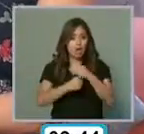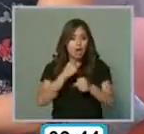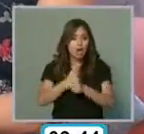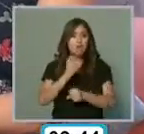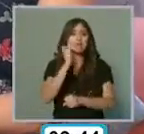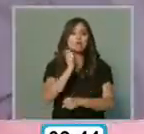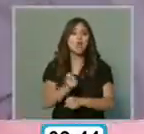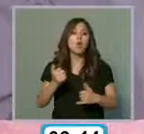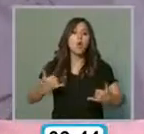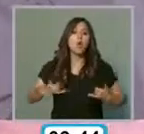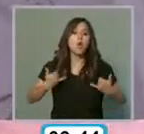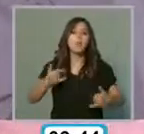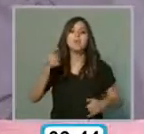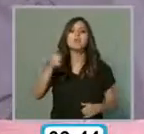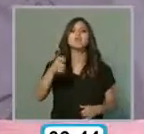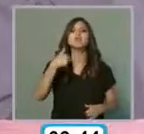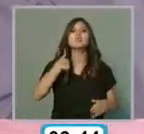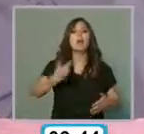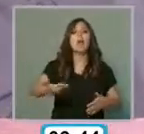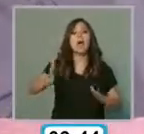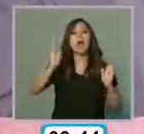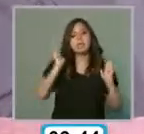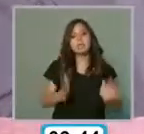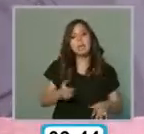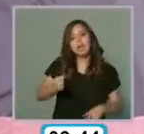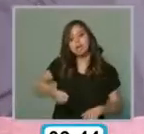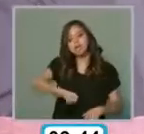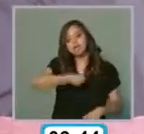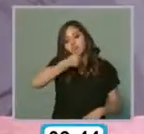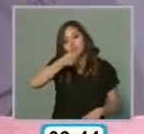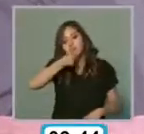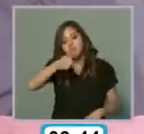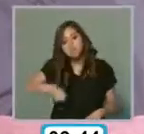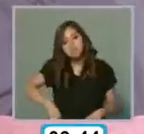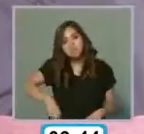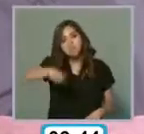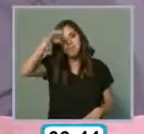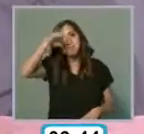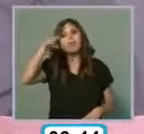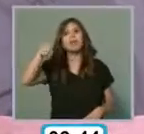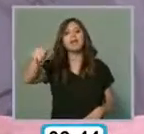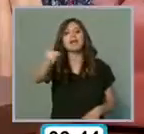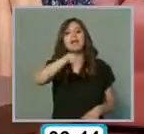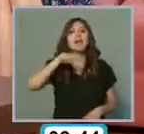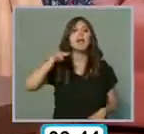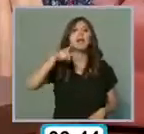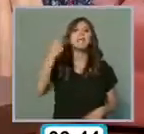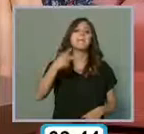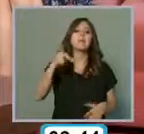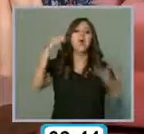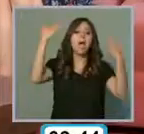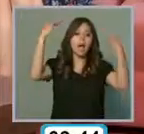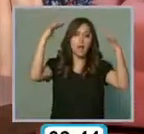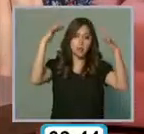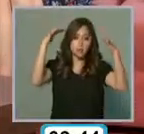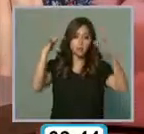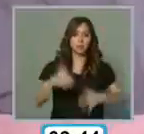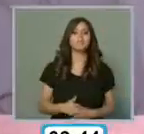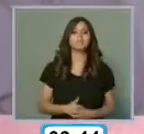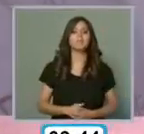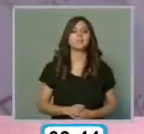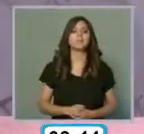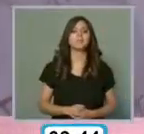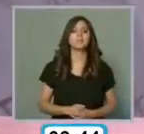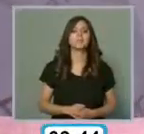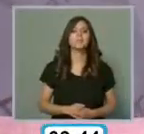O sea, yo ya sería anciano y ustedes Sí, no, ya. maduritos, vamos a decirlo así, ¿no? Pero vamos a entrar, ¿no?